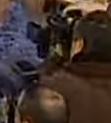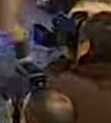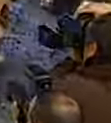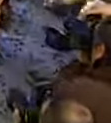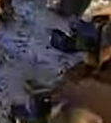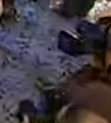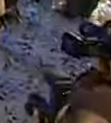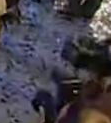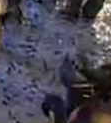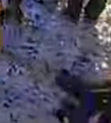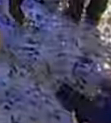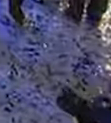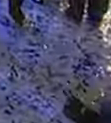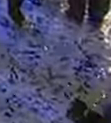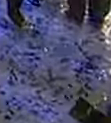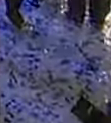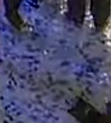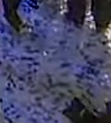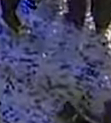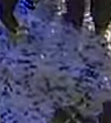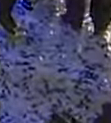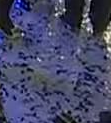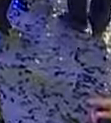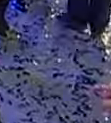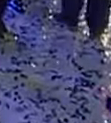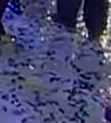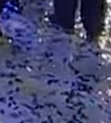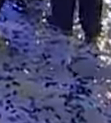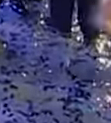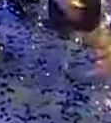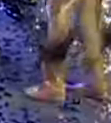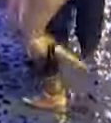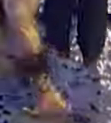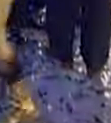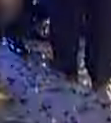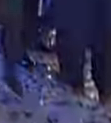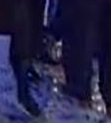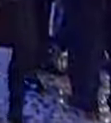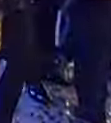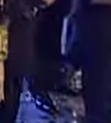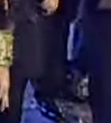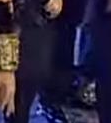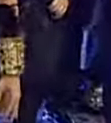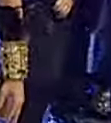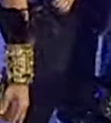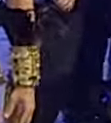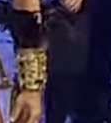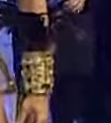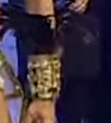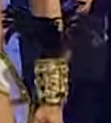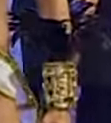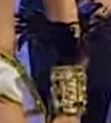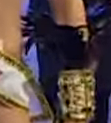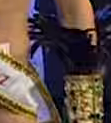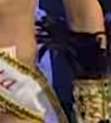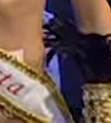poquito, y lo haremos mañana desde la Ciudad Deportiva de Lanzarote a través de esa vía medular hasta aquí, hasta el recinto ferial,